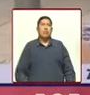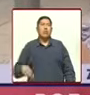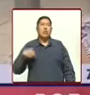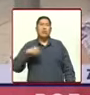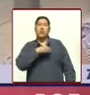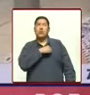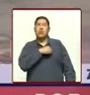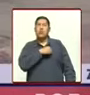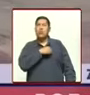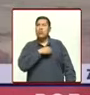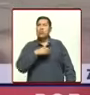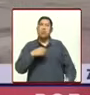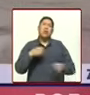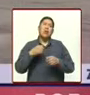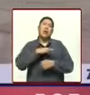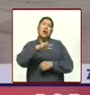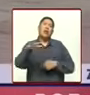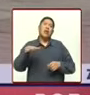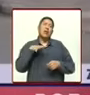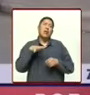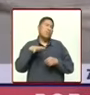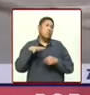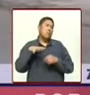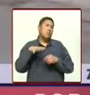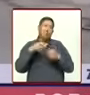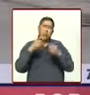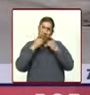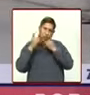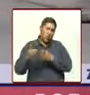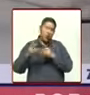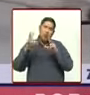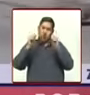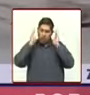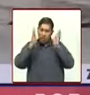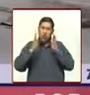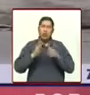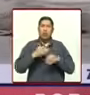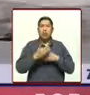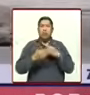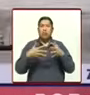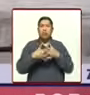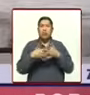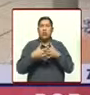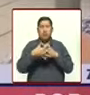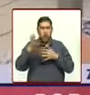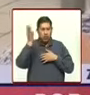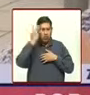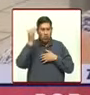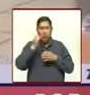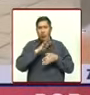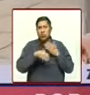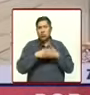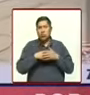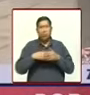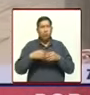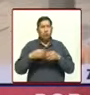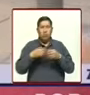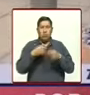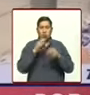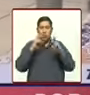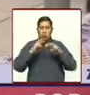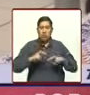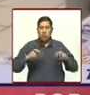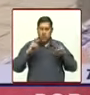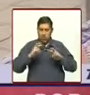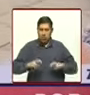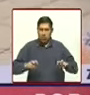Hemos ido a Pofoma y Pofoma nos ha dicho que no nos van a poder atender hasta que pasen los bloqueos porque todos los oficiales, los